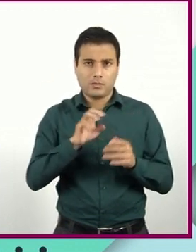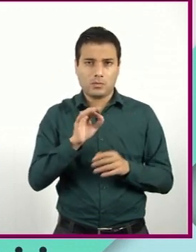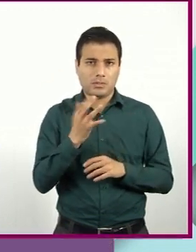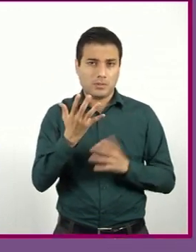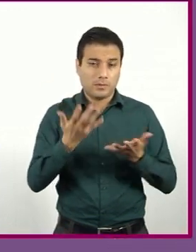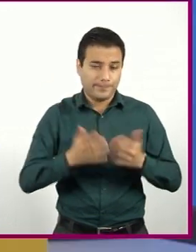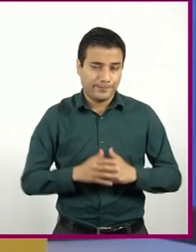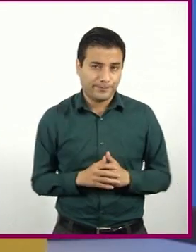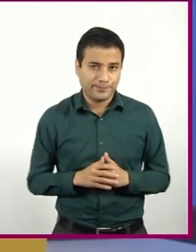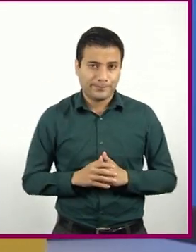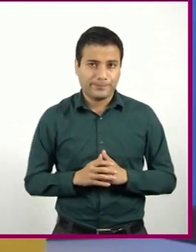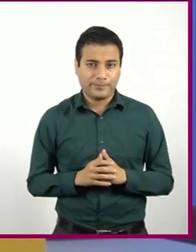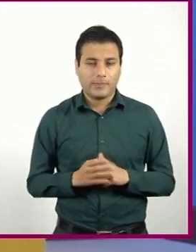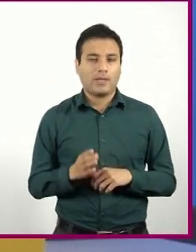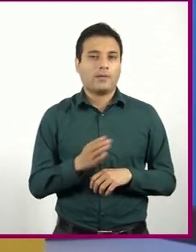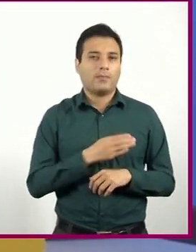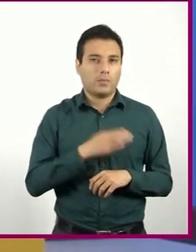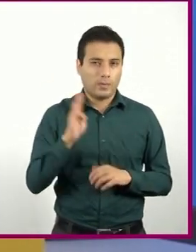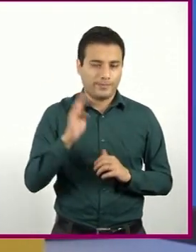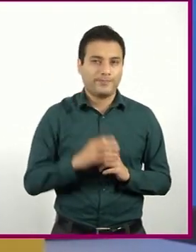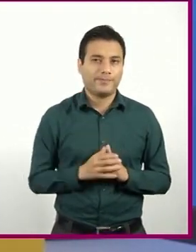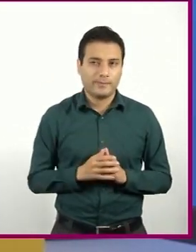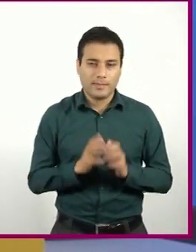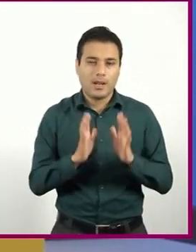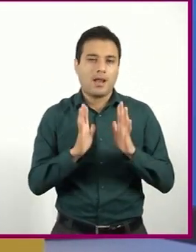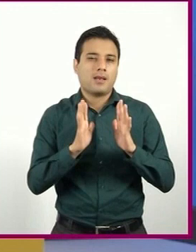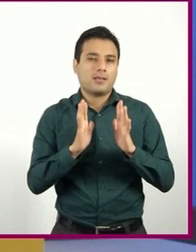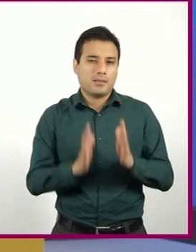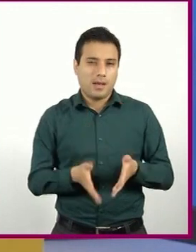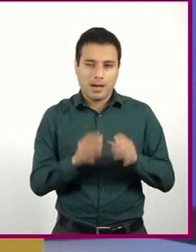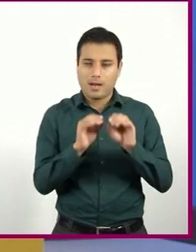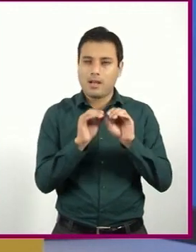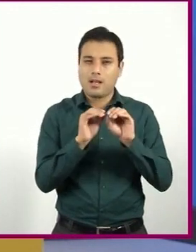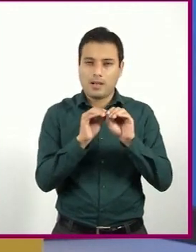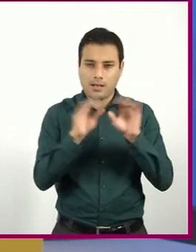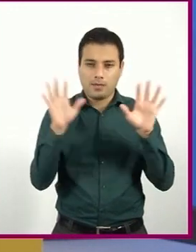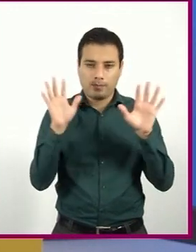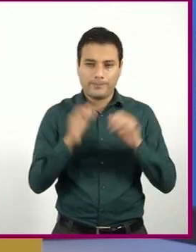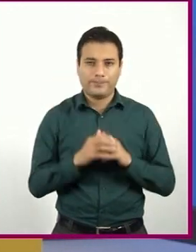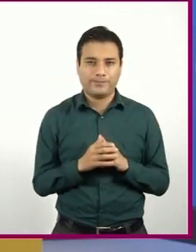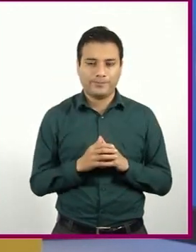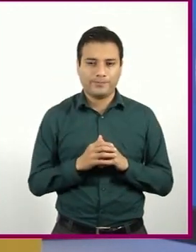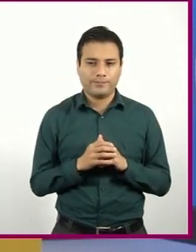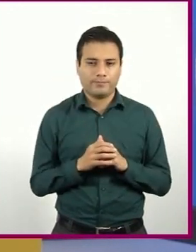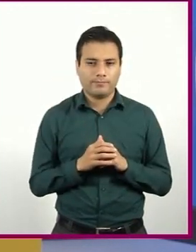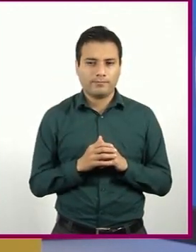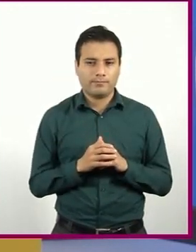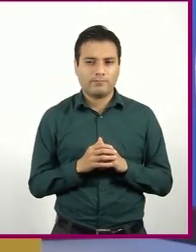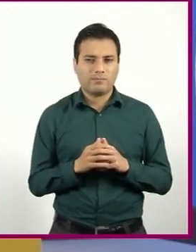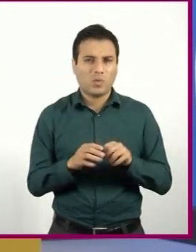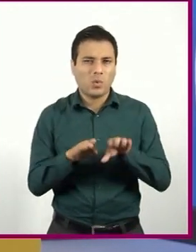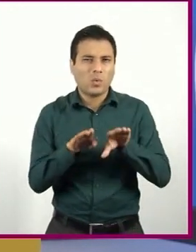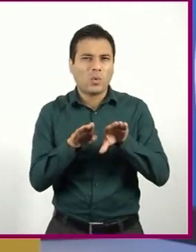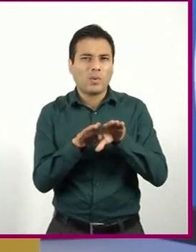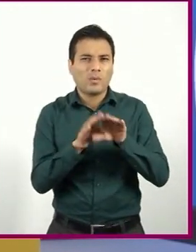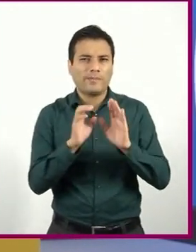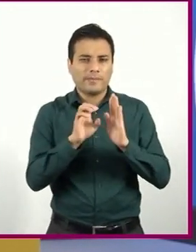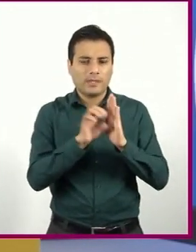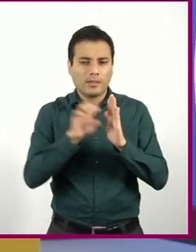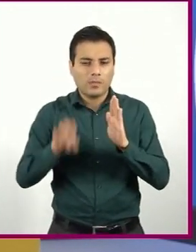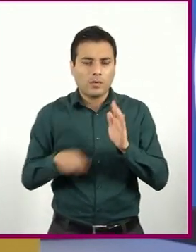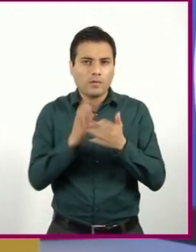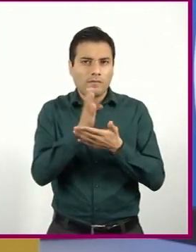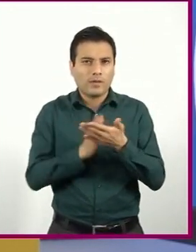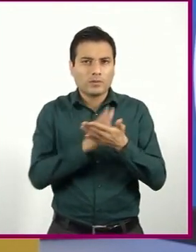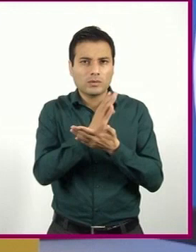0.2345. Bueno, con los decimales ya me quedó muy claro, pero ¿cómo lo hacemos con las fracciones